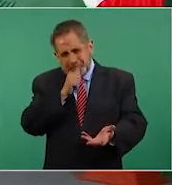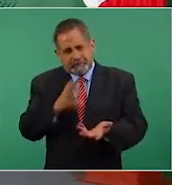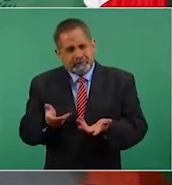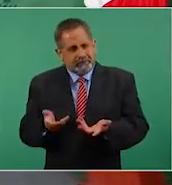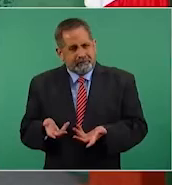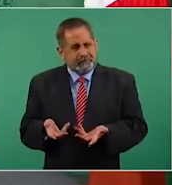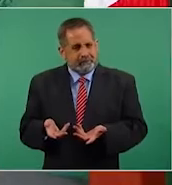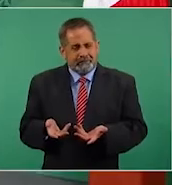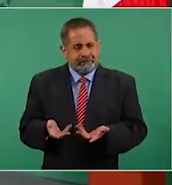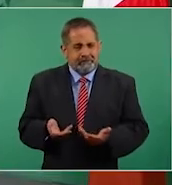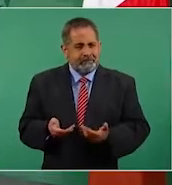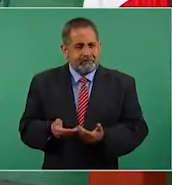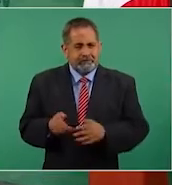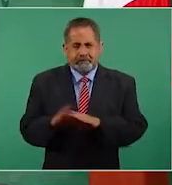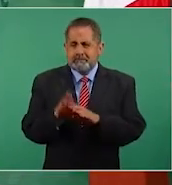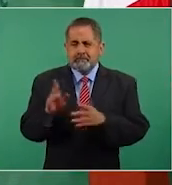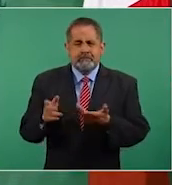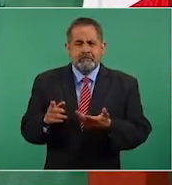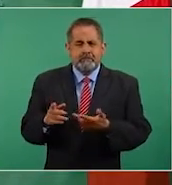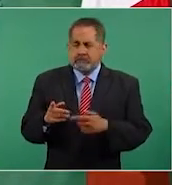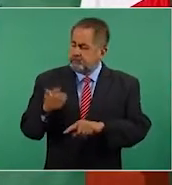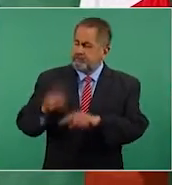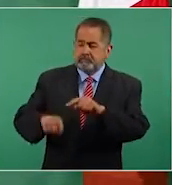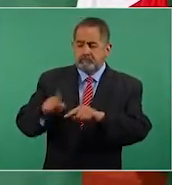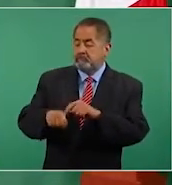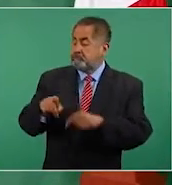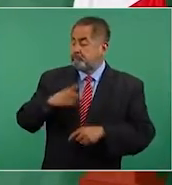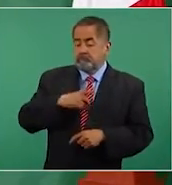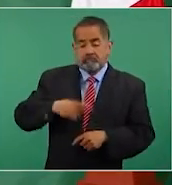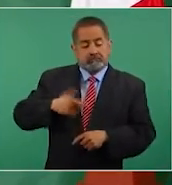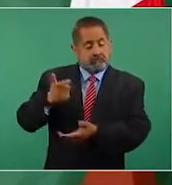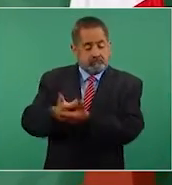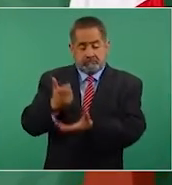y se le siga